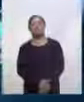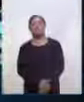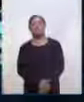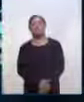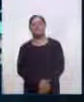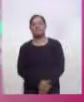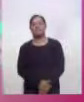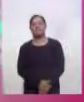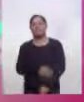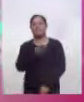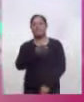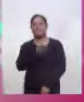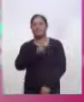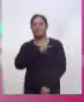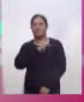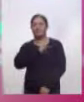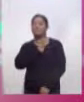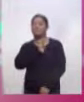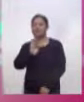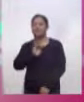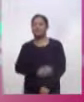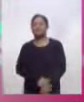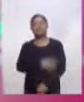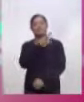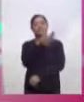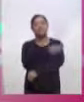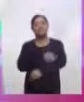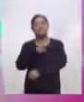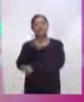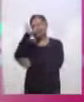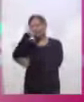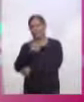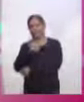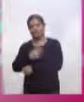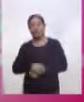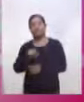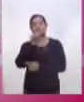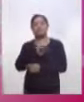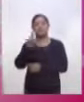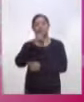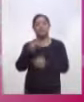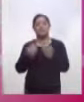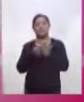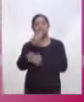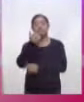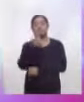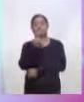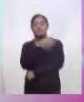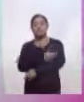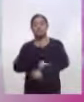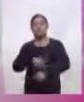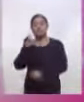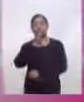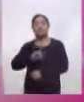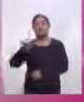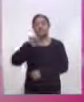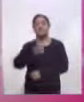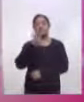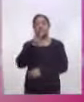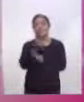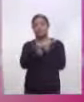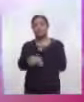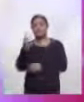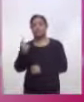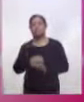Este es mi poder. Funciones 4 y 7 de la noche. Domingo matiné a la 1. Lunes